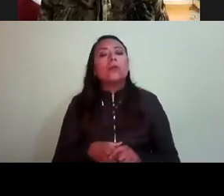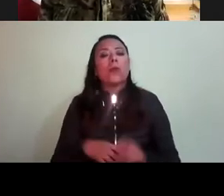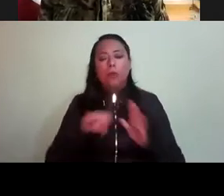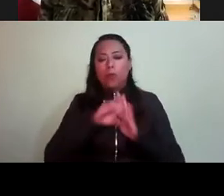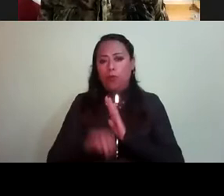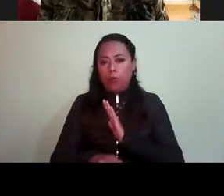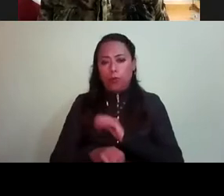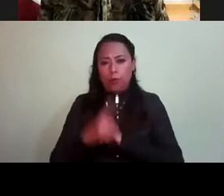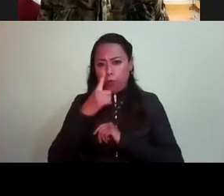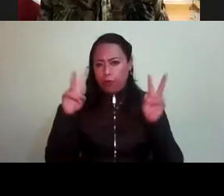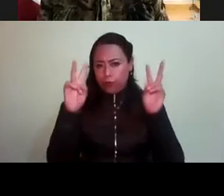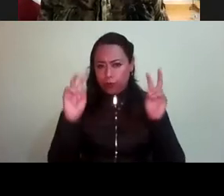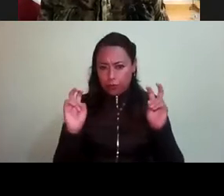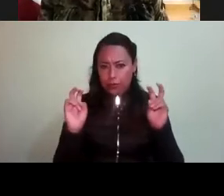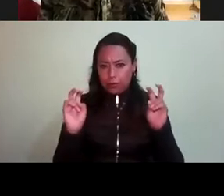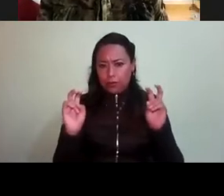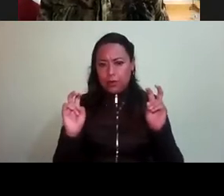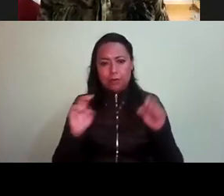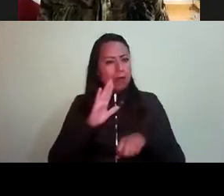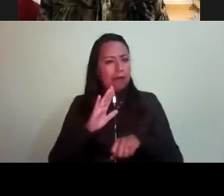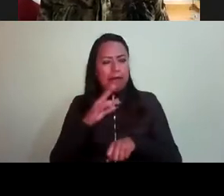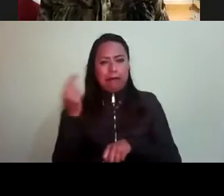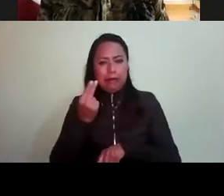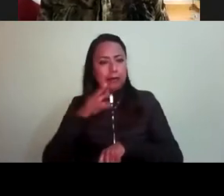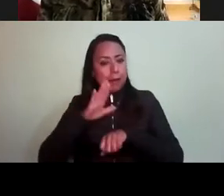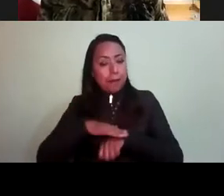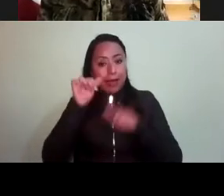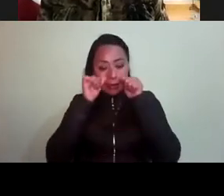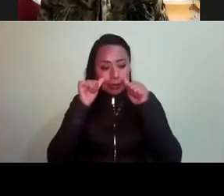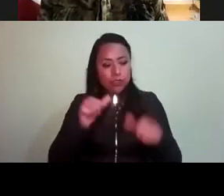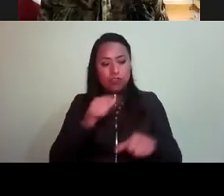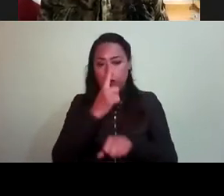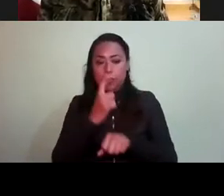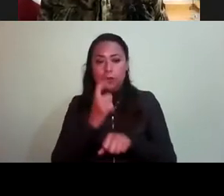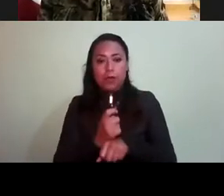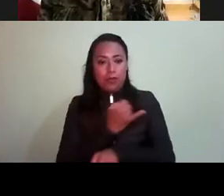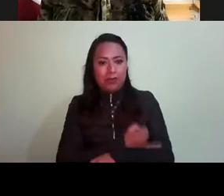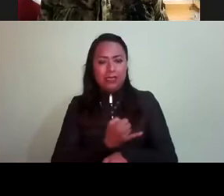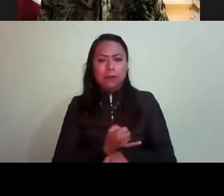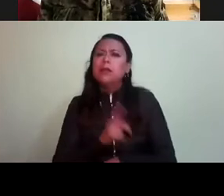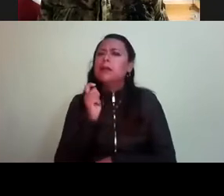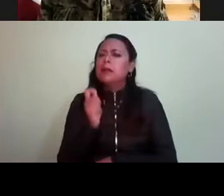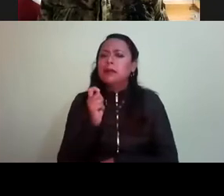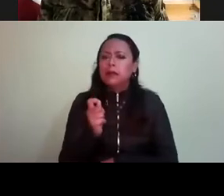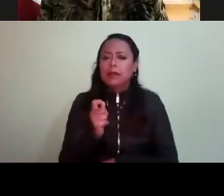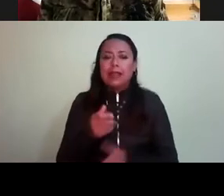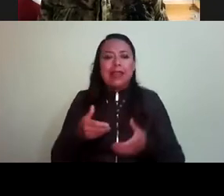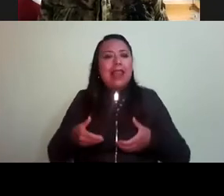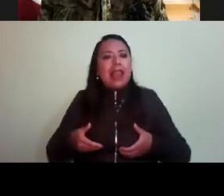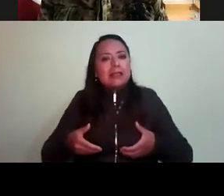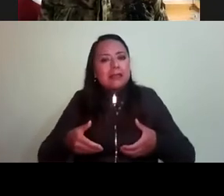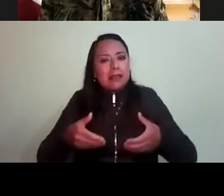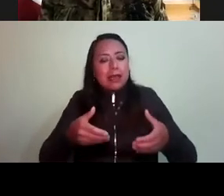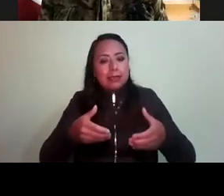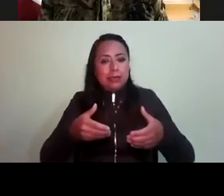de los temas también prioritarios en Iztapalapa son el deterioro que tienen las calles y avenidas